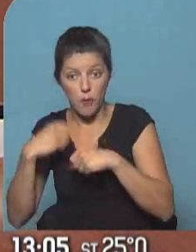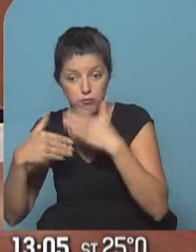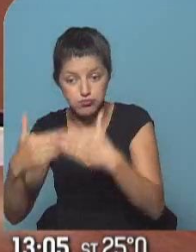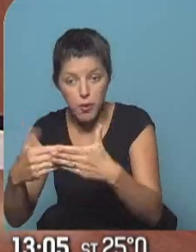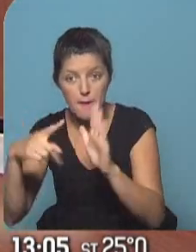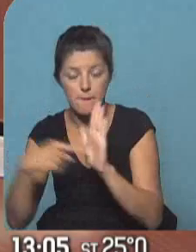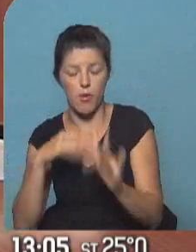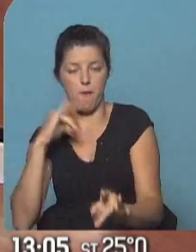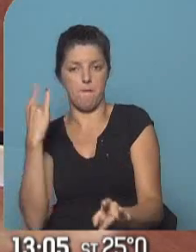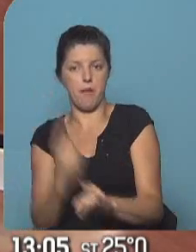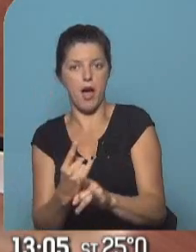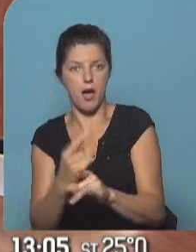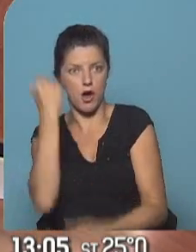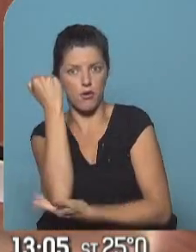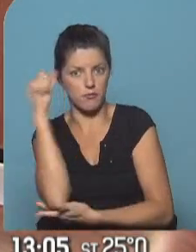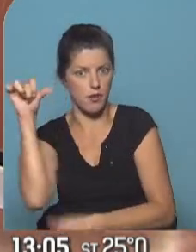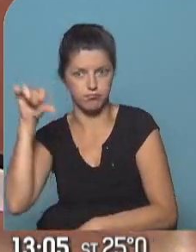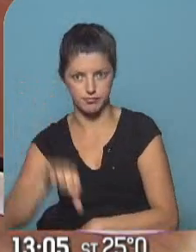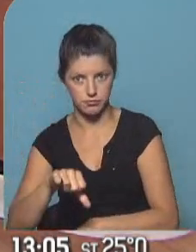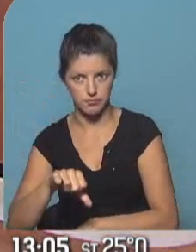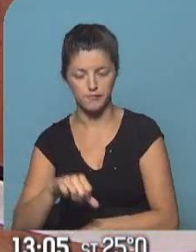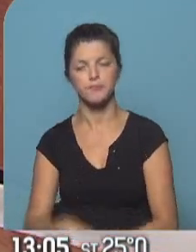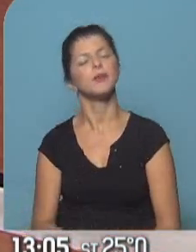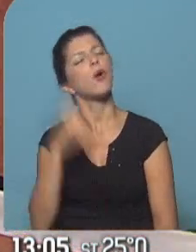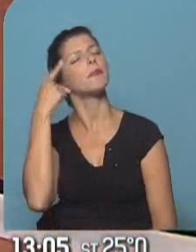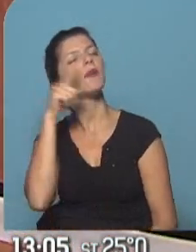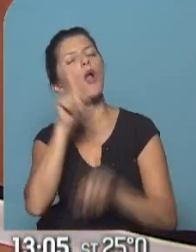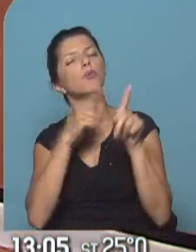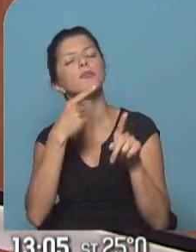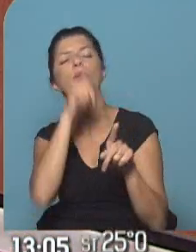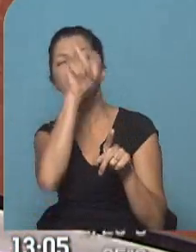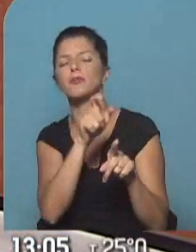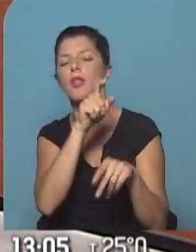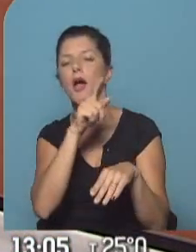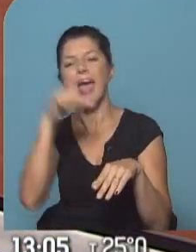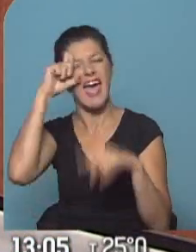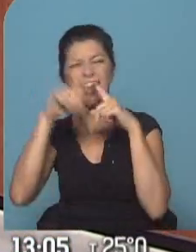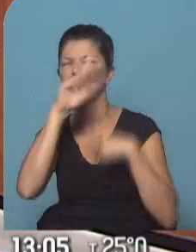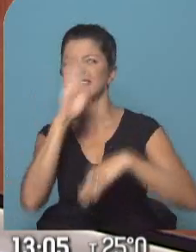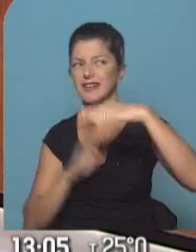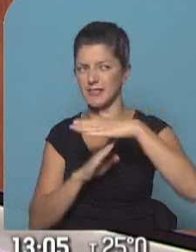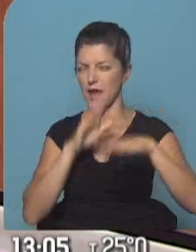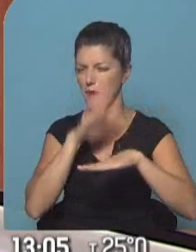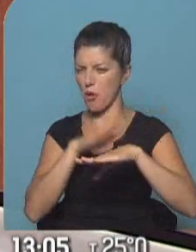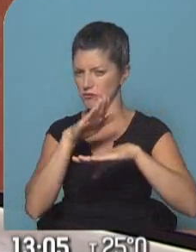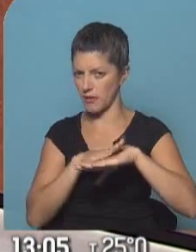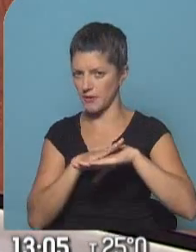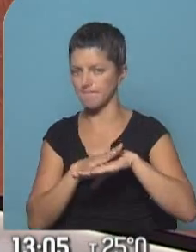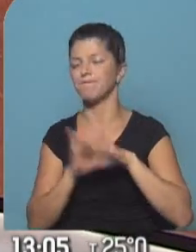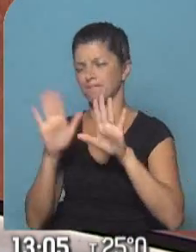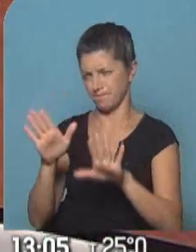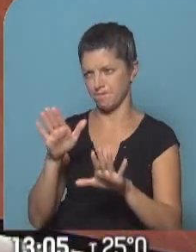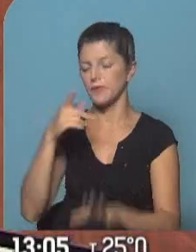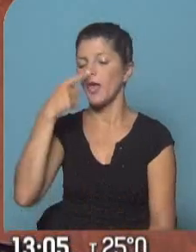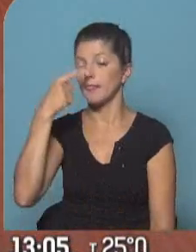Irán. ¿Qué pensás de los que dicen que detrás de esto está Ahmadinejad? El ex líder. Es interesante político. Notar que el jefe de la Guardia